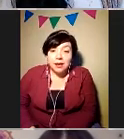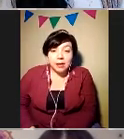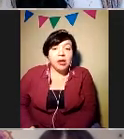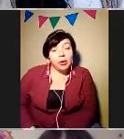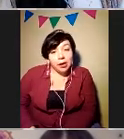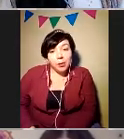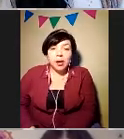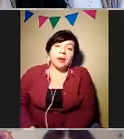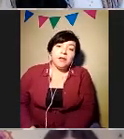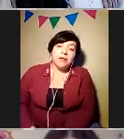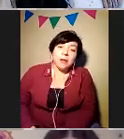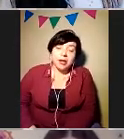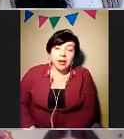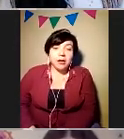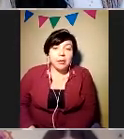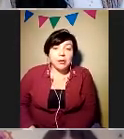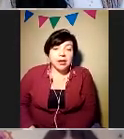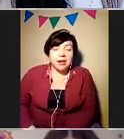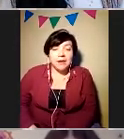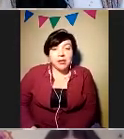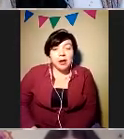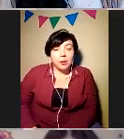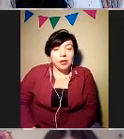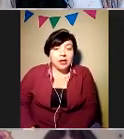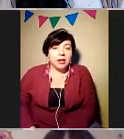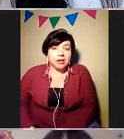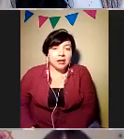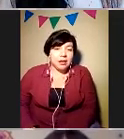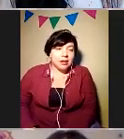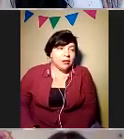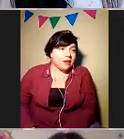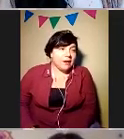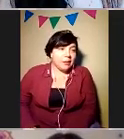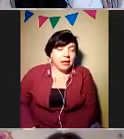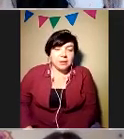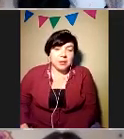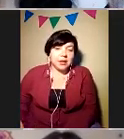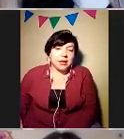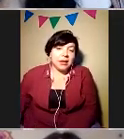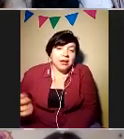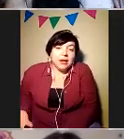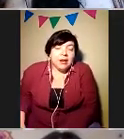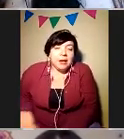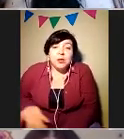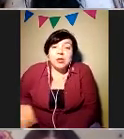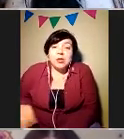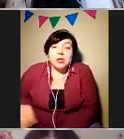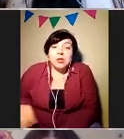En el fondo, decidir qué me lo voy a poner, que es la pregunta que le habíamos dejado un poco instalada, que recordaba claro. La Margaret. Que es claro.